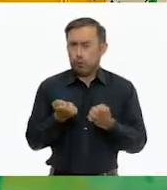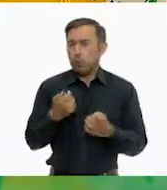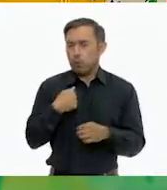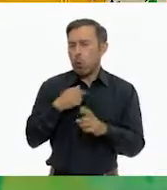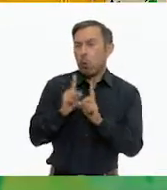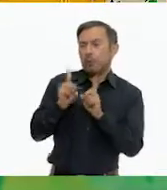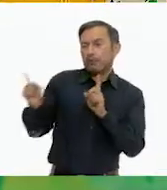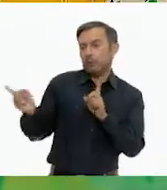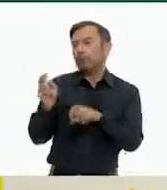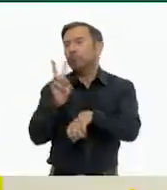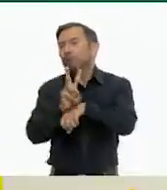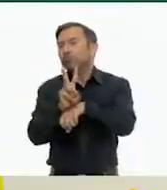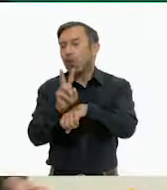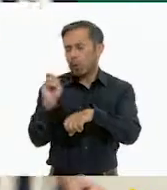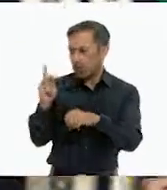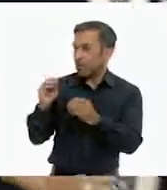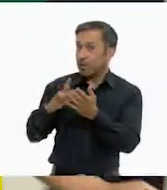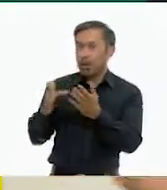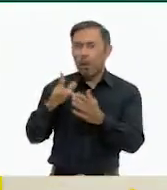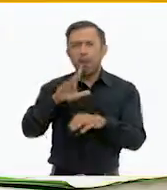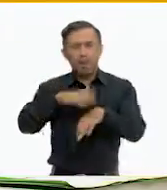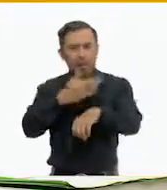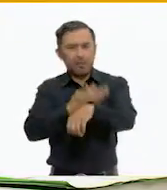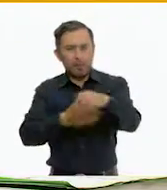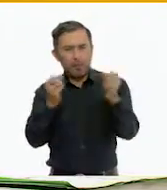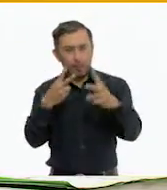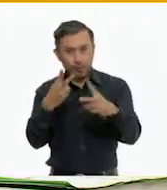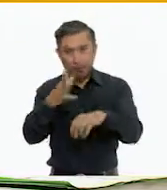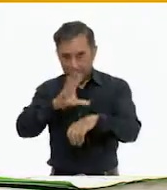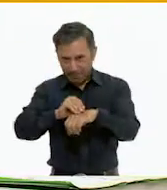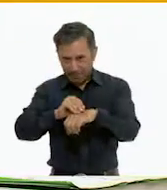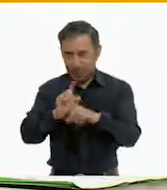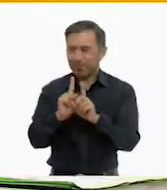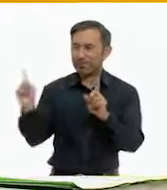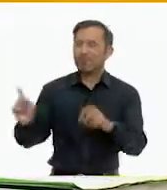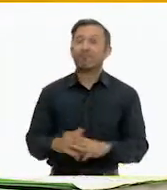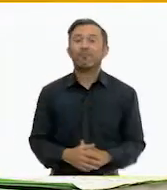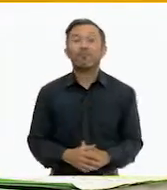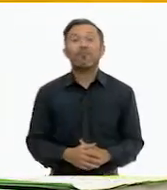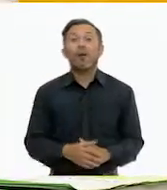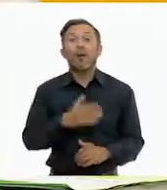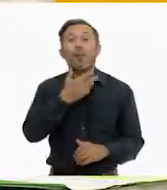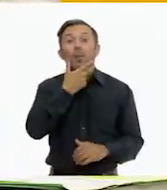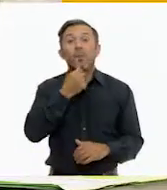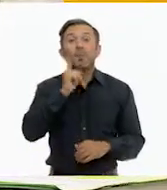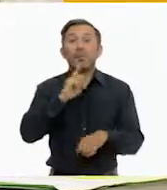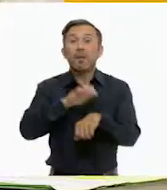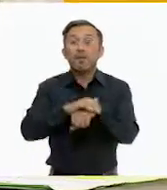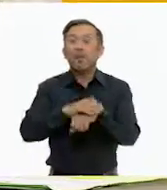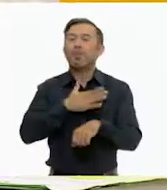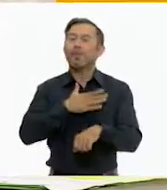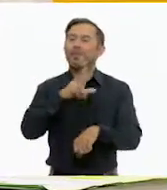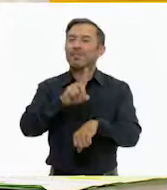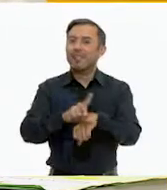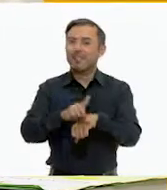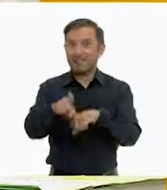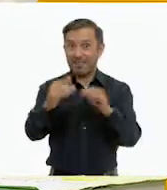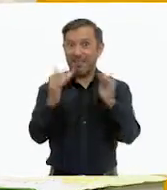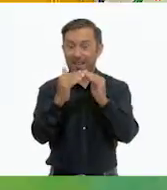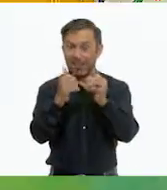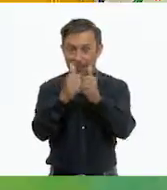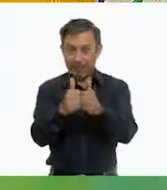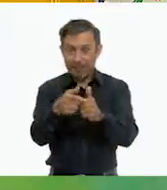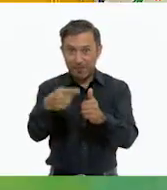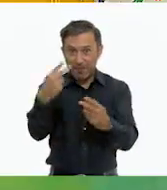gracias. Nos vemos en un ratito más. Adelante. Con permiso. Muy buenos días, amigas y amigos, desde casa. Recuerdan que